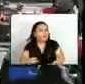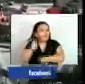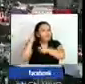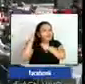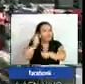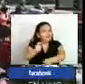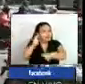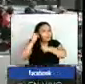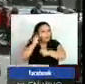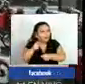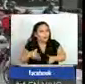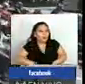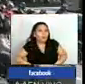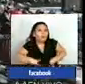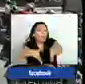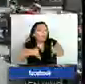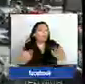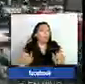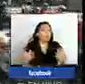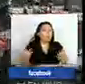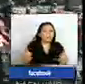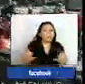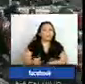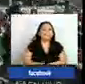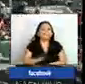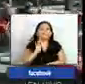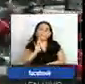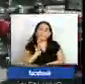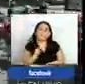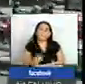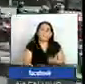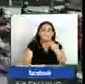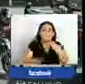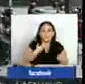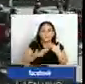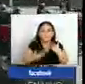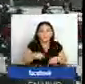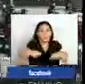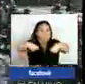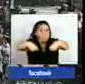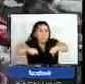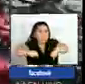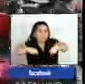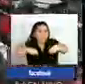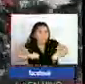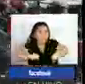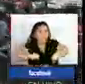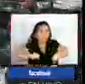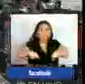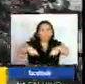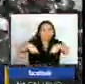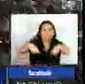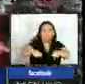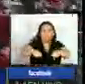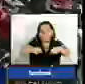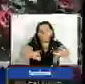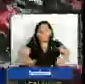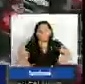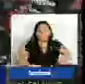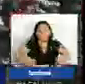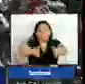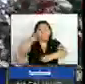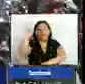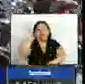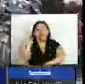Sí, salieron a las calles y protestaron. Les cuento, sus motos las encendieron en las calles de Brasil